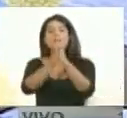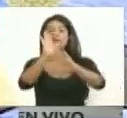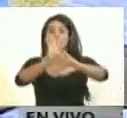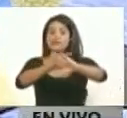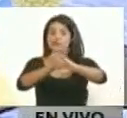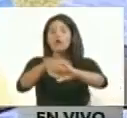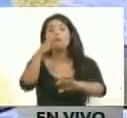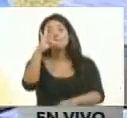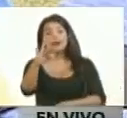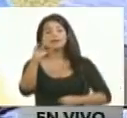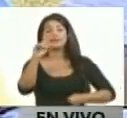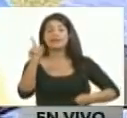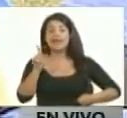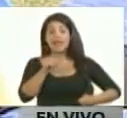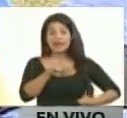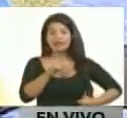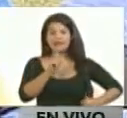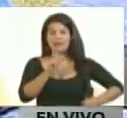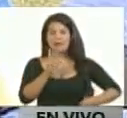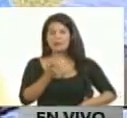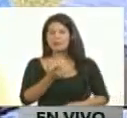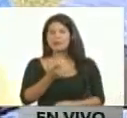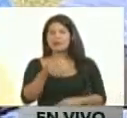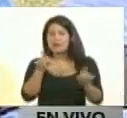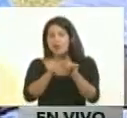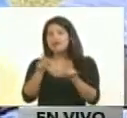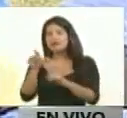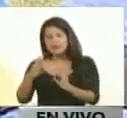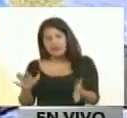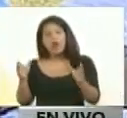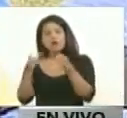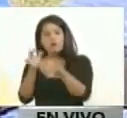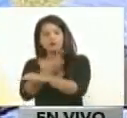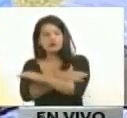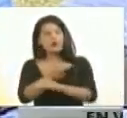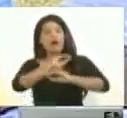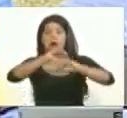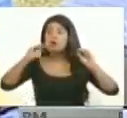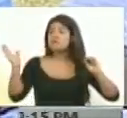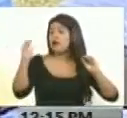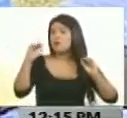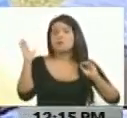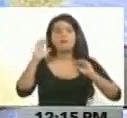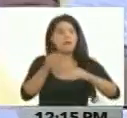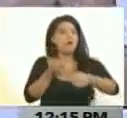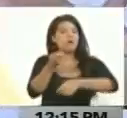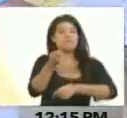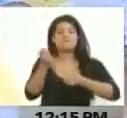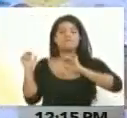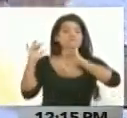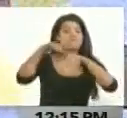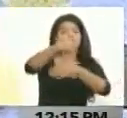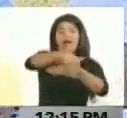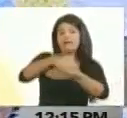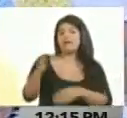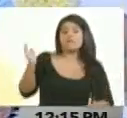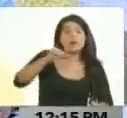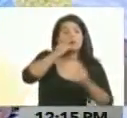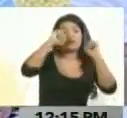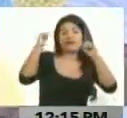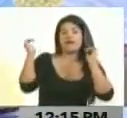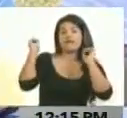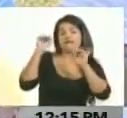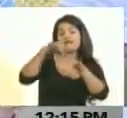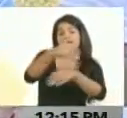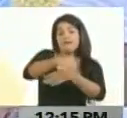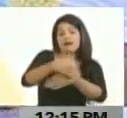el llamado a acciones de calle que ha hecho la oposición. Cada vez que la oposición hace llamado de calle, inmediatamente empiezan a